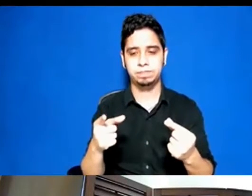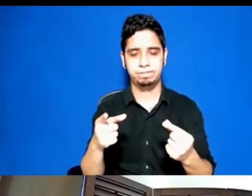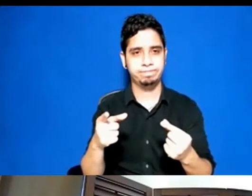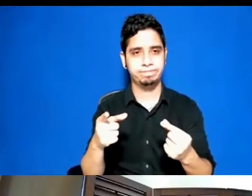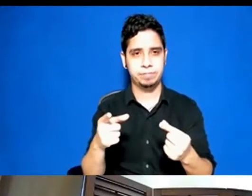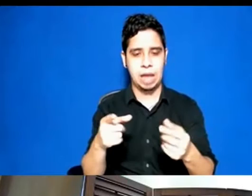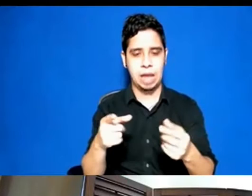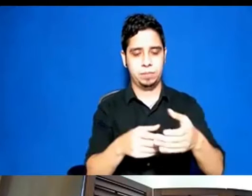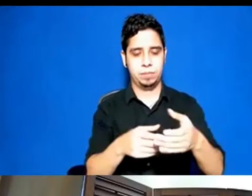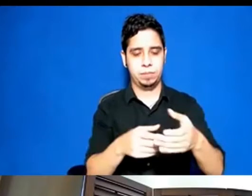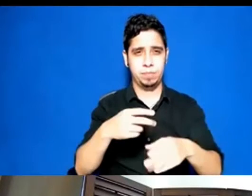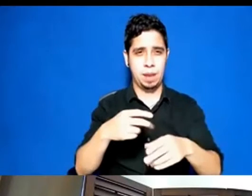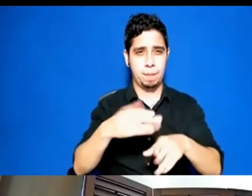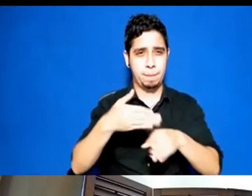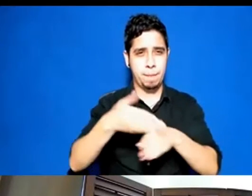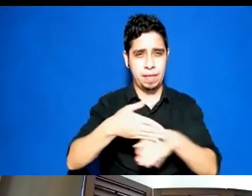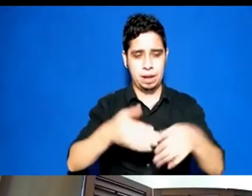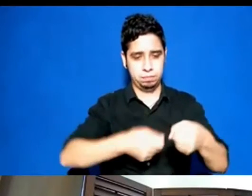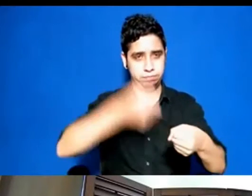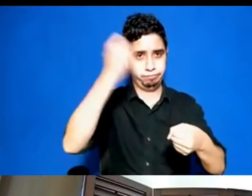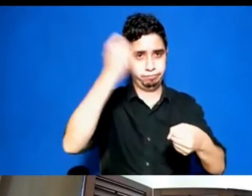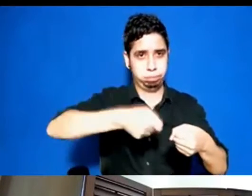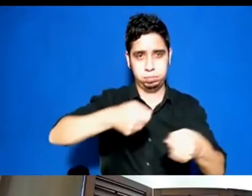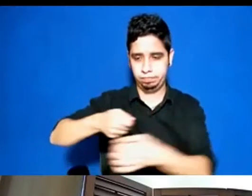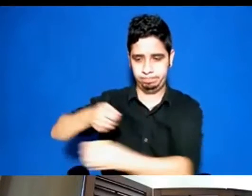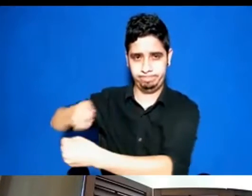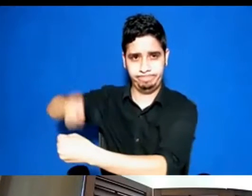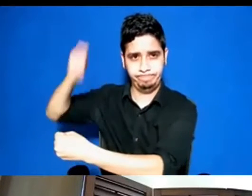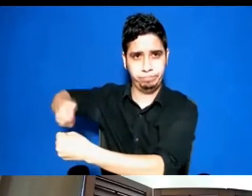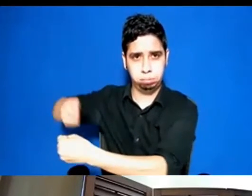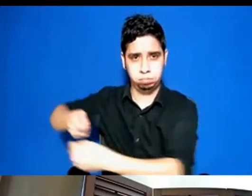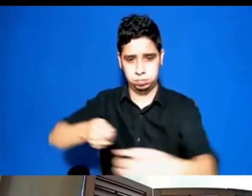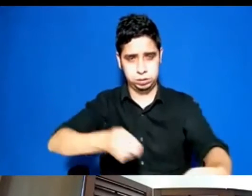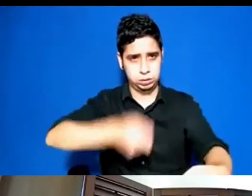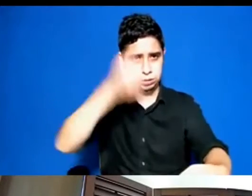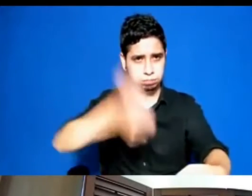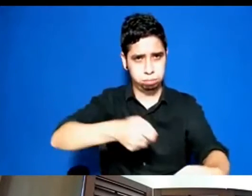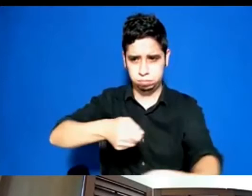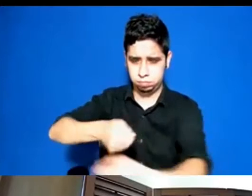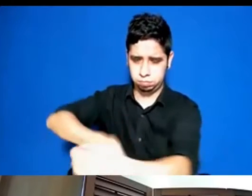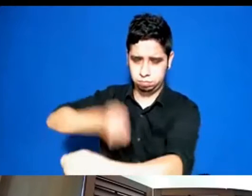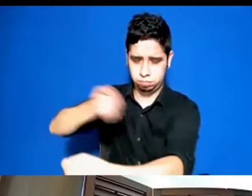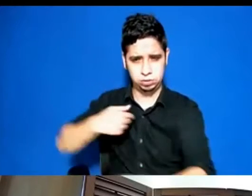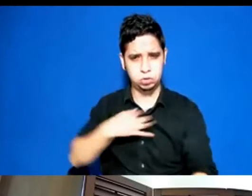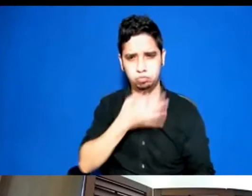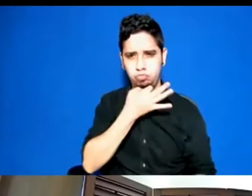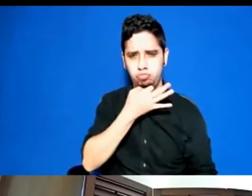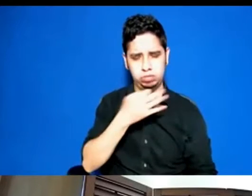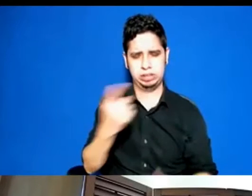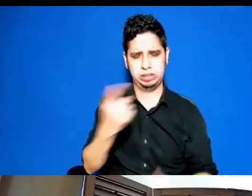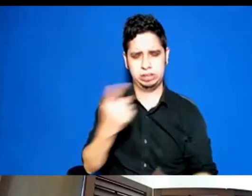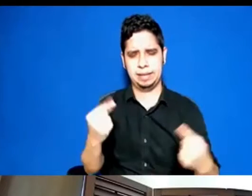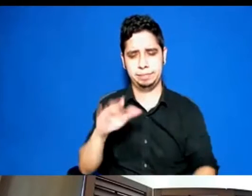malla anaranjada, y por curiosidad bajé a ver qué ellos estaban haciendo. Y le pregunto,